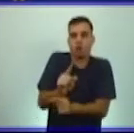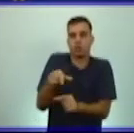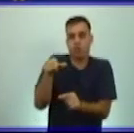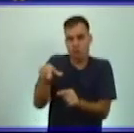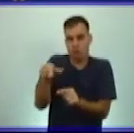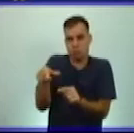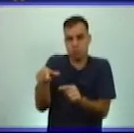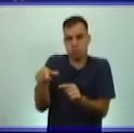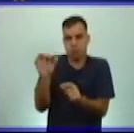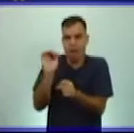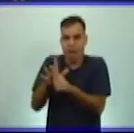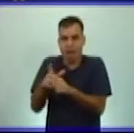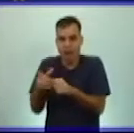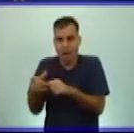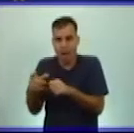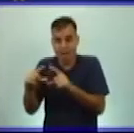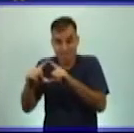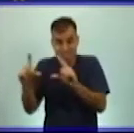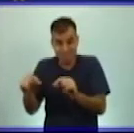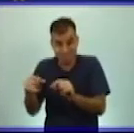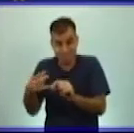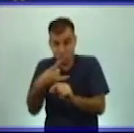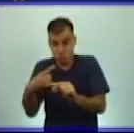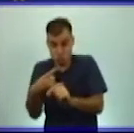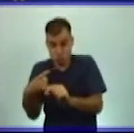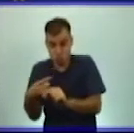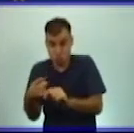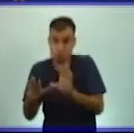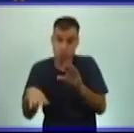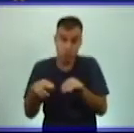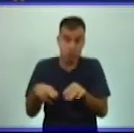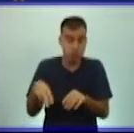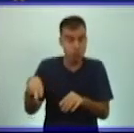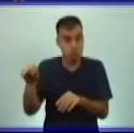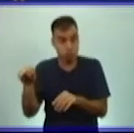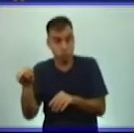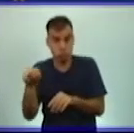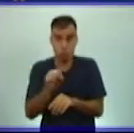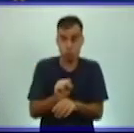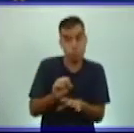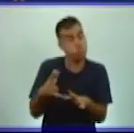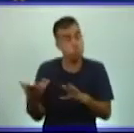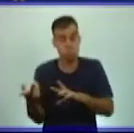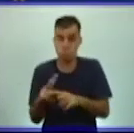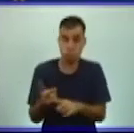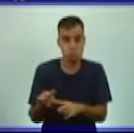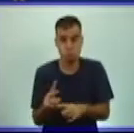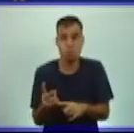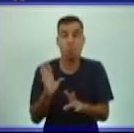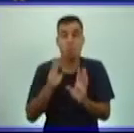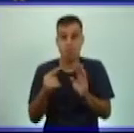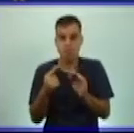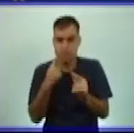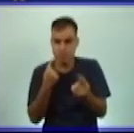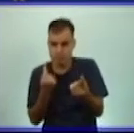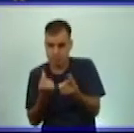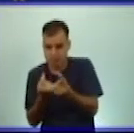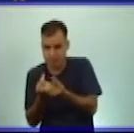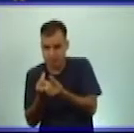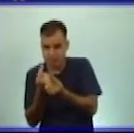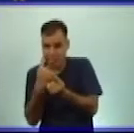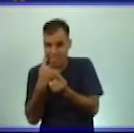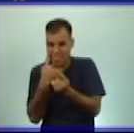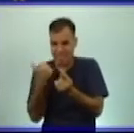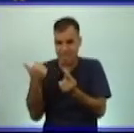imán, según la polaridad norte o sur, se aproxima a ese contorno continuo, se observa este